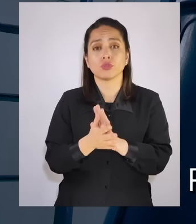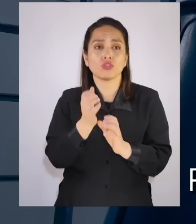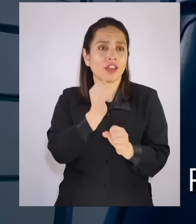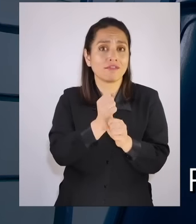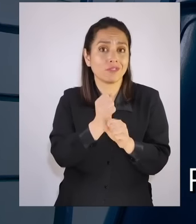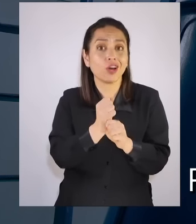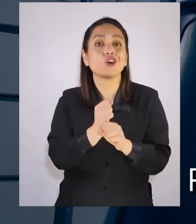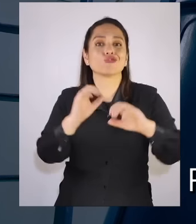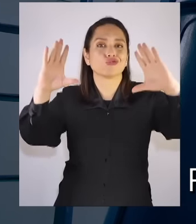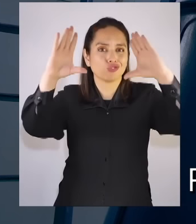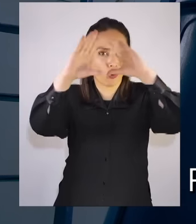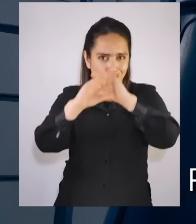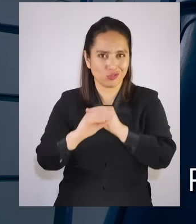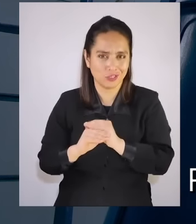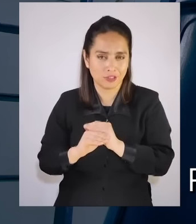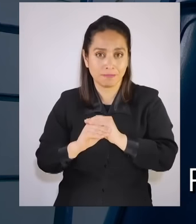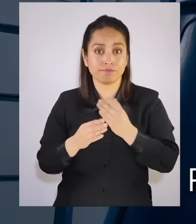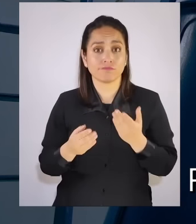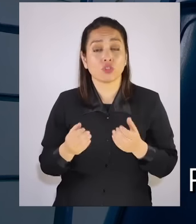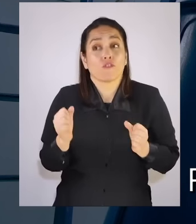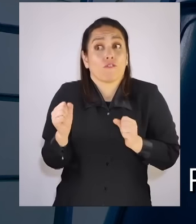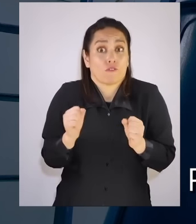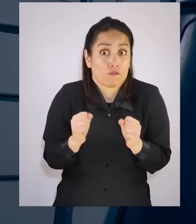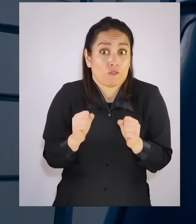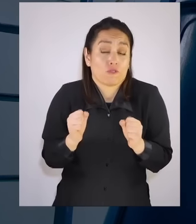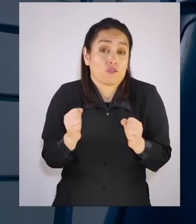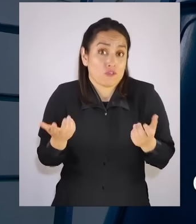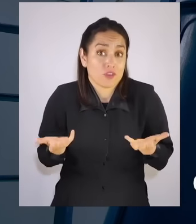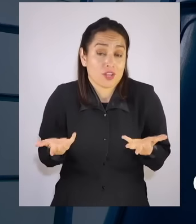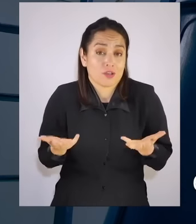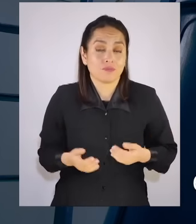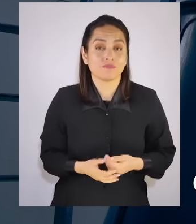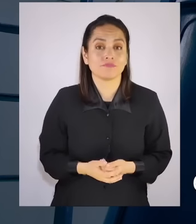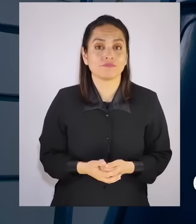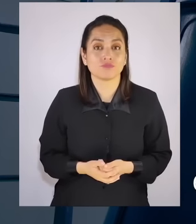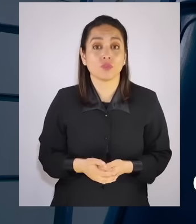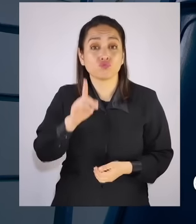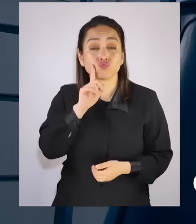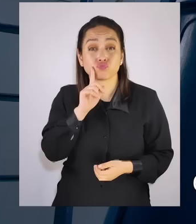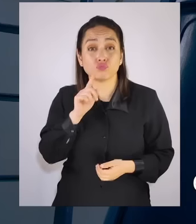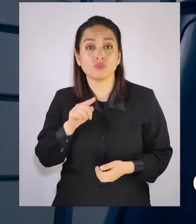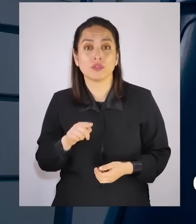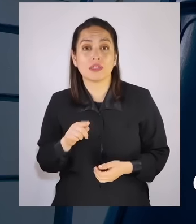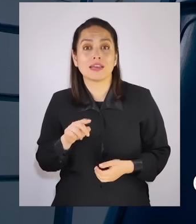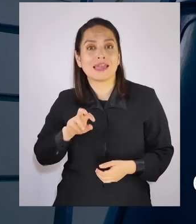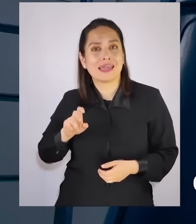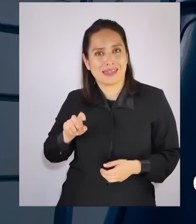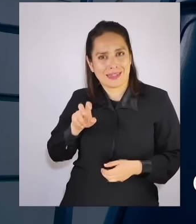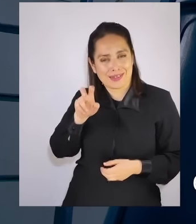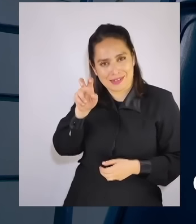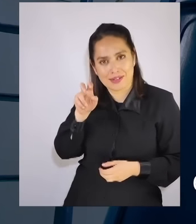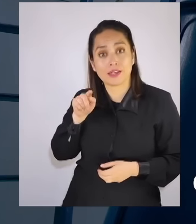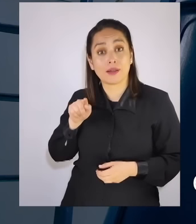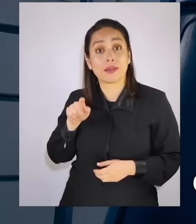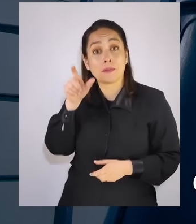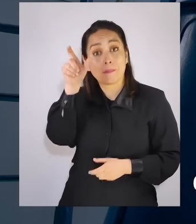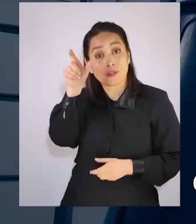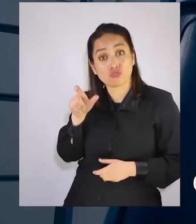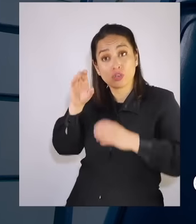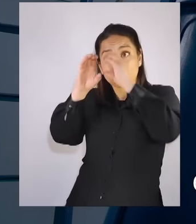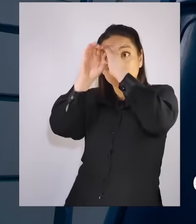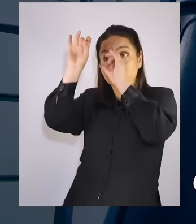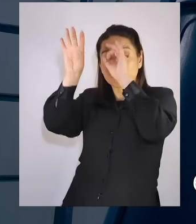noche, probablemente con harto frío por este lado. Tenemos escaleras en las cuales el astrónomo tenía